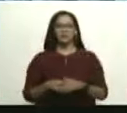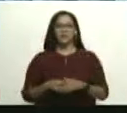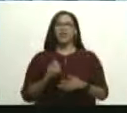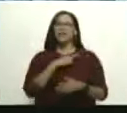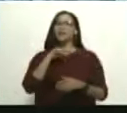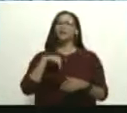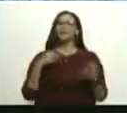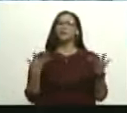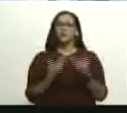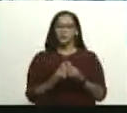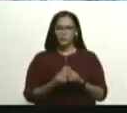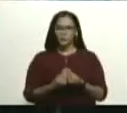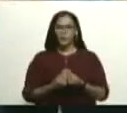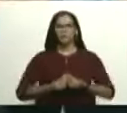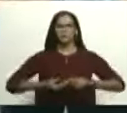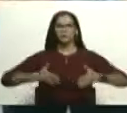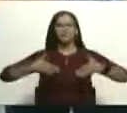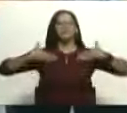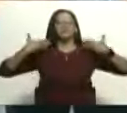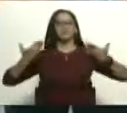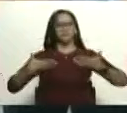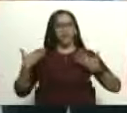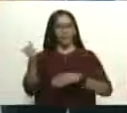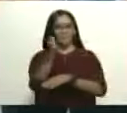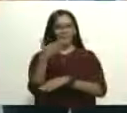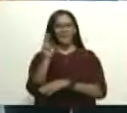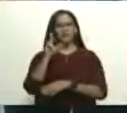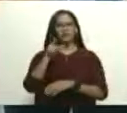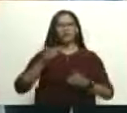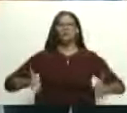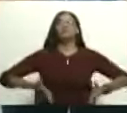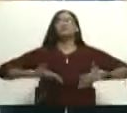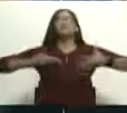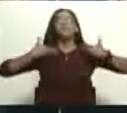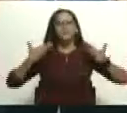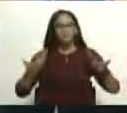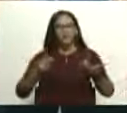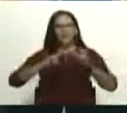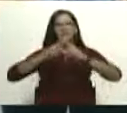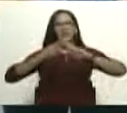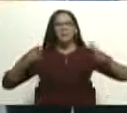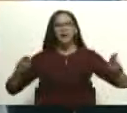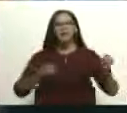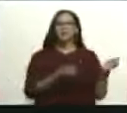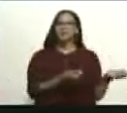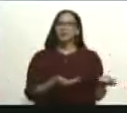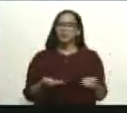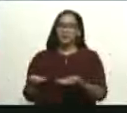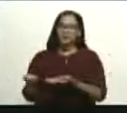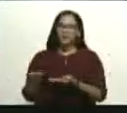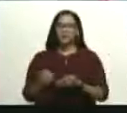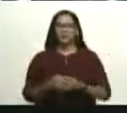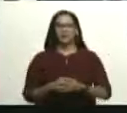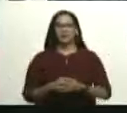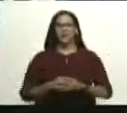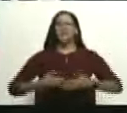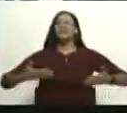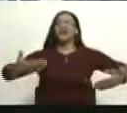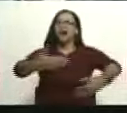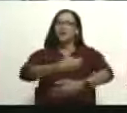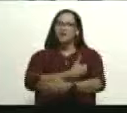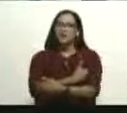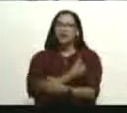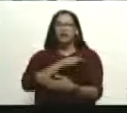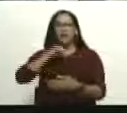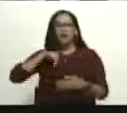nosotros juntos, enarbolando esa misma bandera que usted enarbola, de paz, de bienvenida, de abrigar a